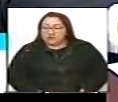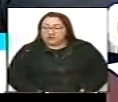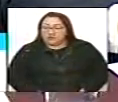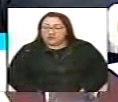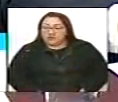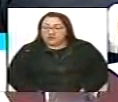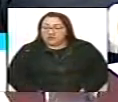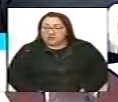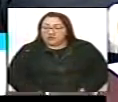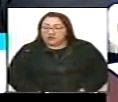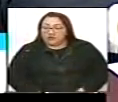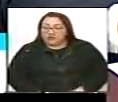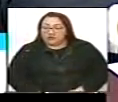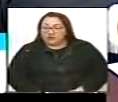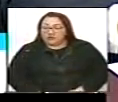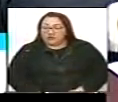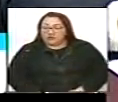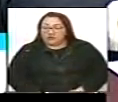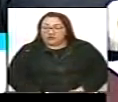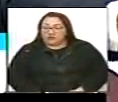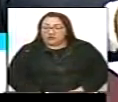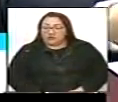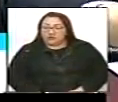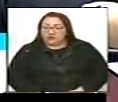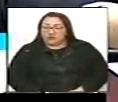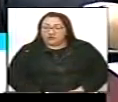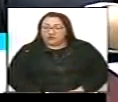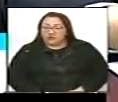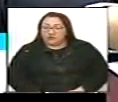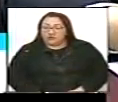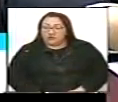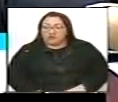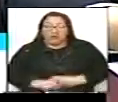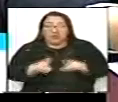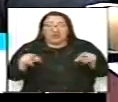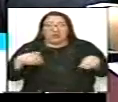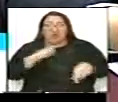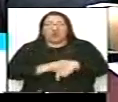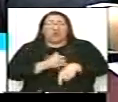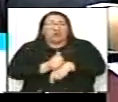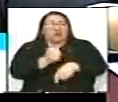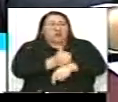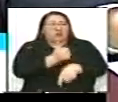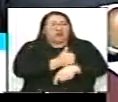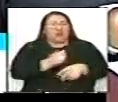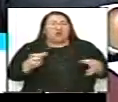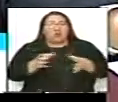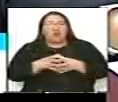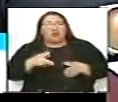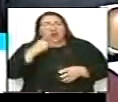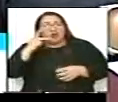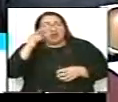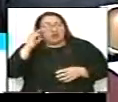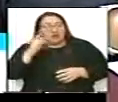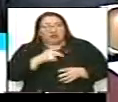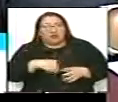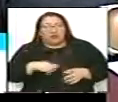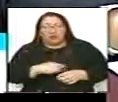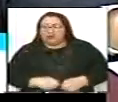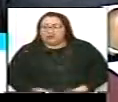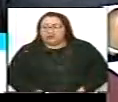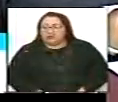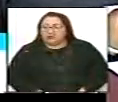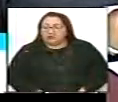miren, colegas, acá yo quiero decirle de manera muy puntual, porque se está echando acá la culpa a Fuerza Popular,